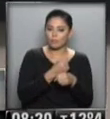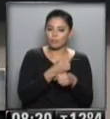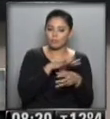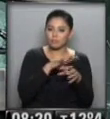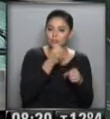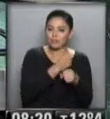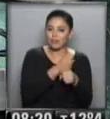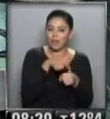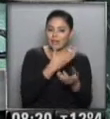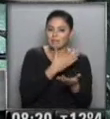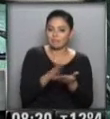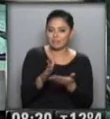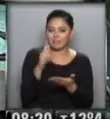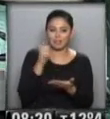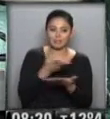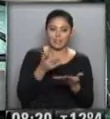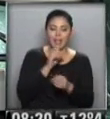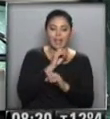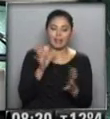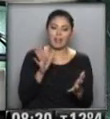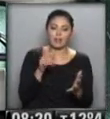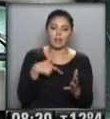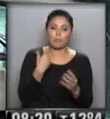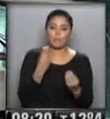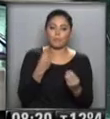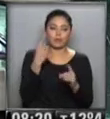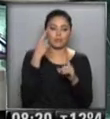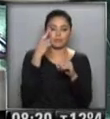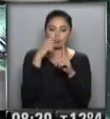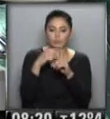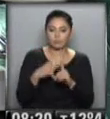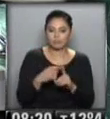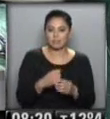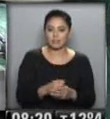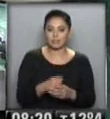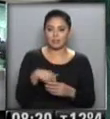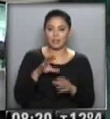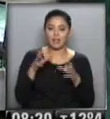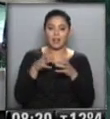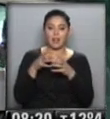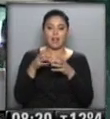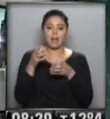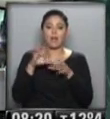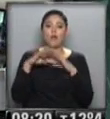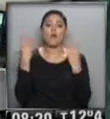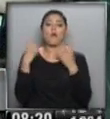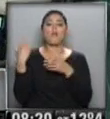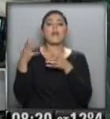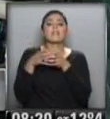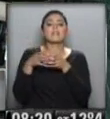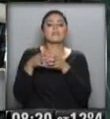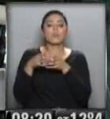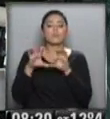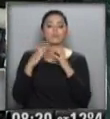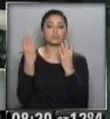excluida y eso se ve claramente en los índices que queda la organización internación de trabajo y naciones unidas sobre